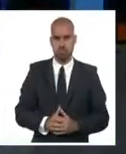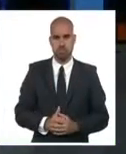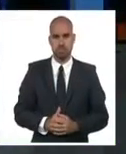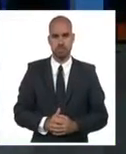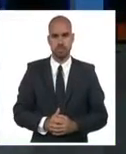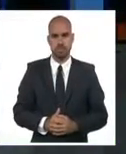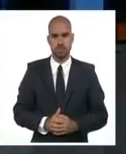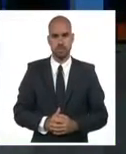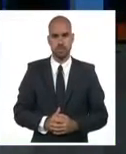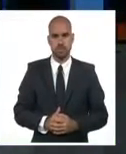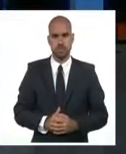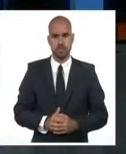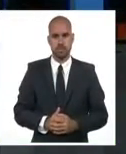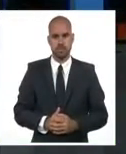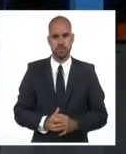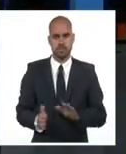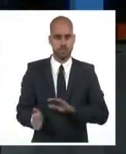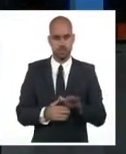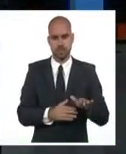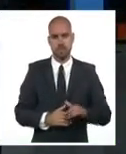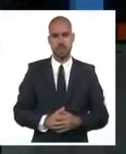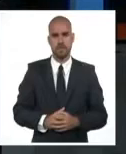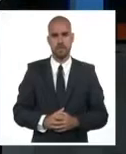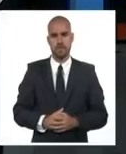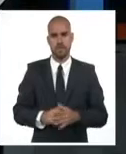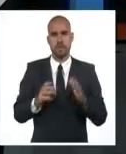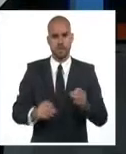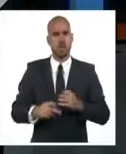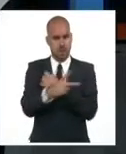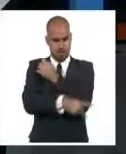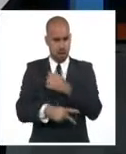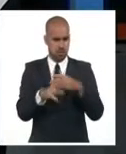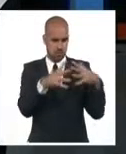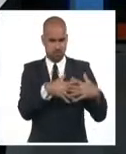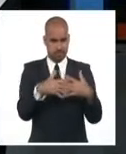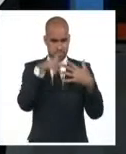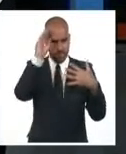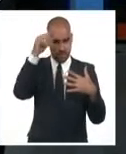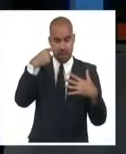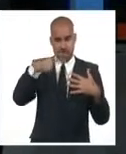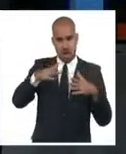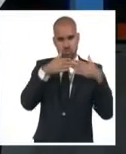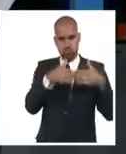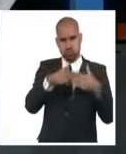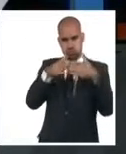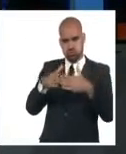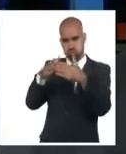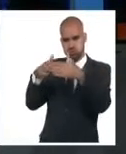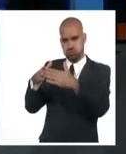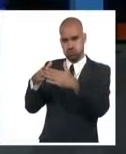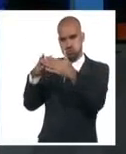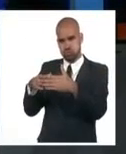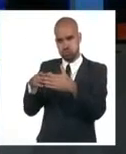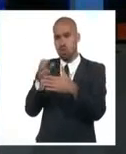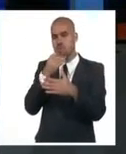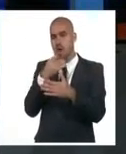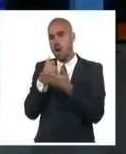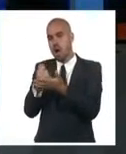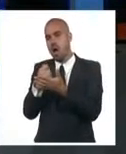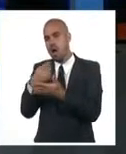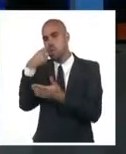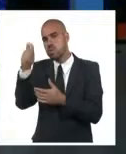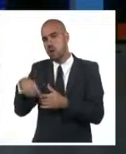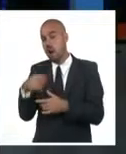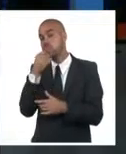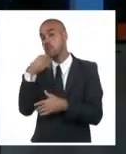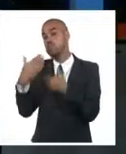El envío de buques de guerra de países occidentales al Mar Negro para escoltar barcos que exportan grano ucraniano podría agravar la situación en la